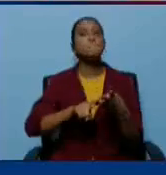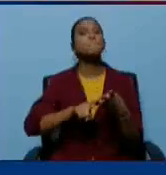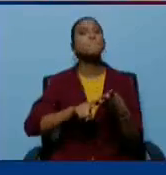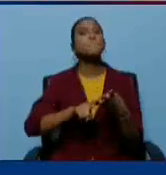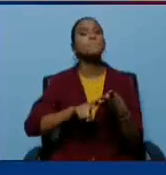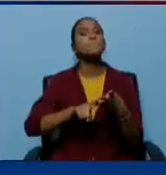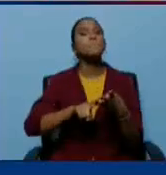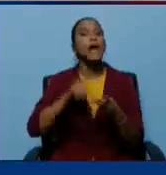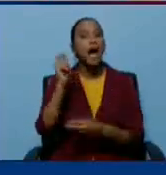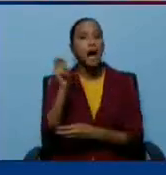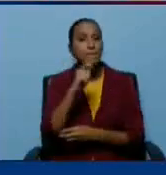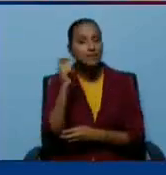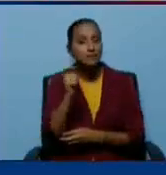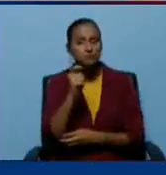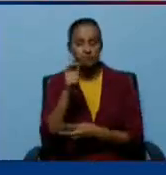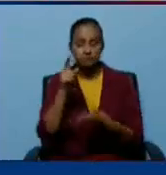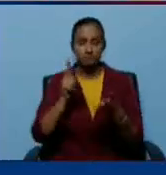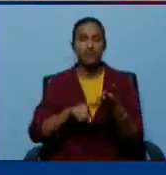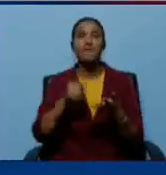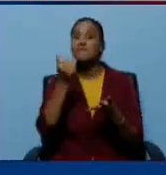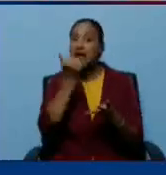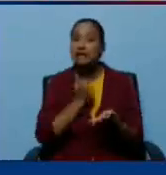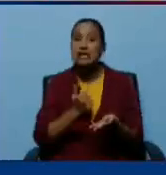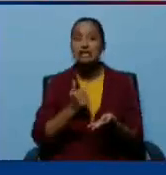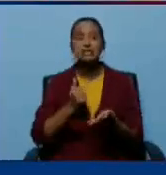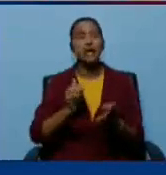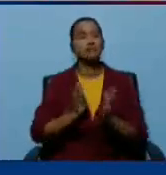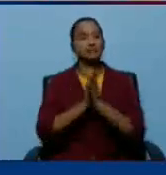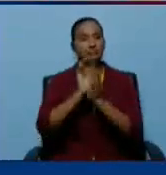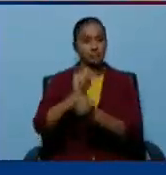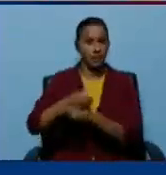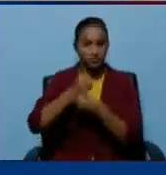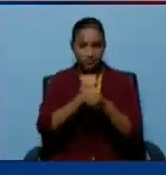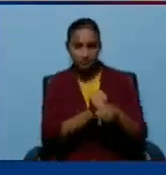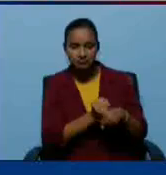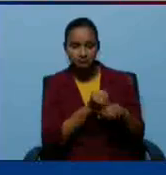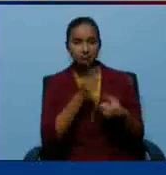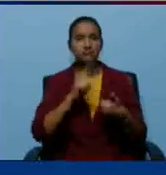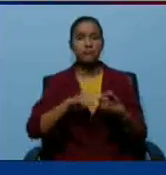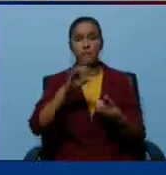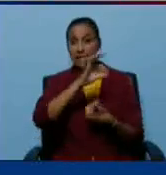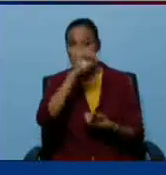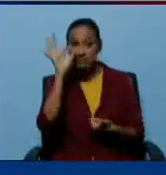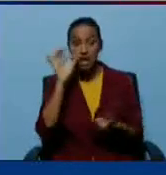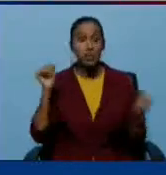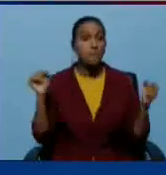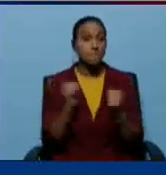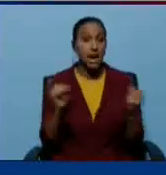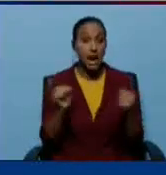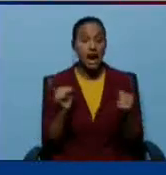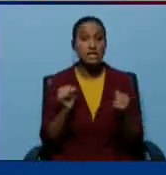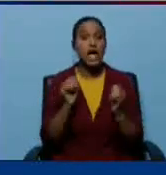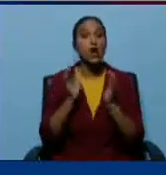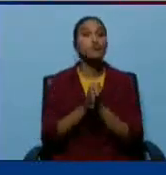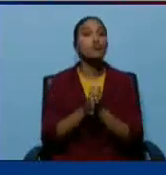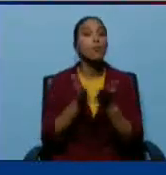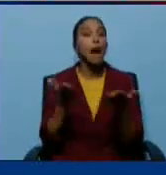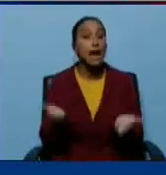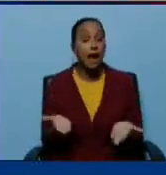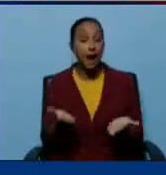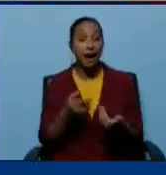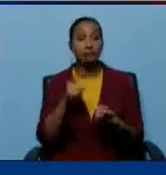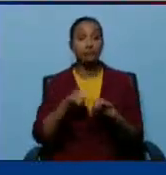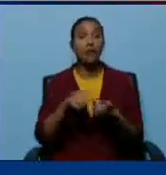Valencia, en Tucupita, en Barquisimeto, en Mérida, en Cumaná,